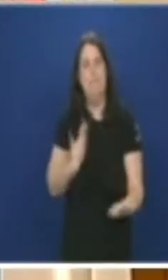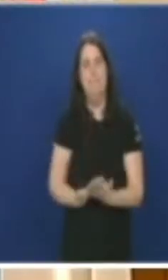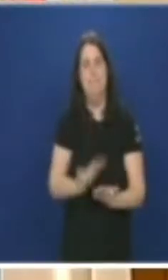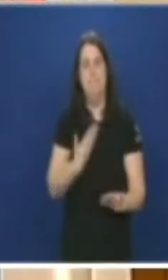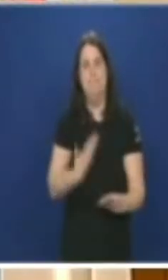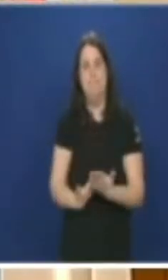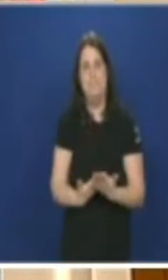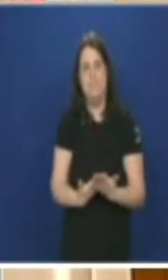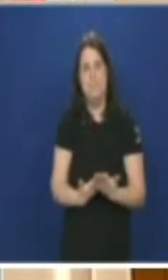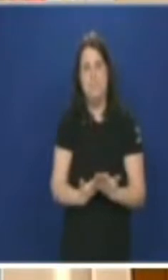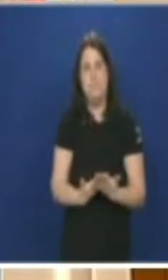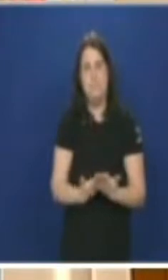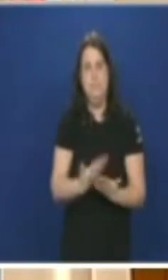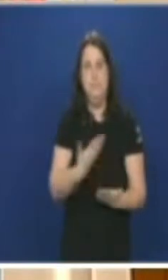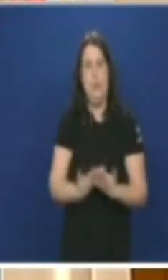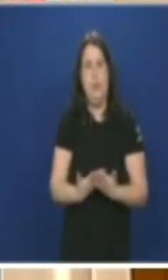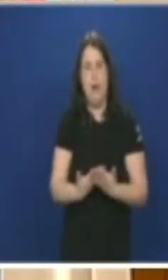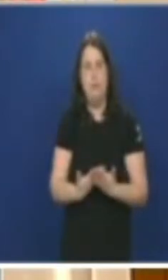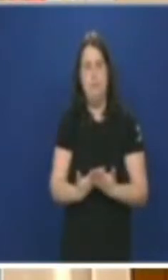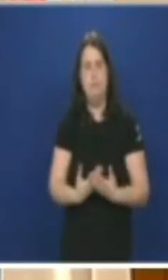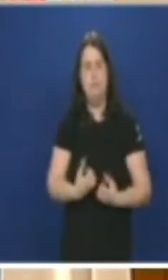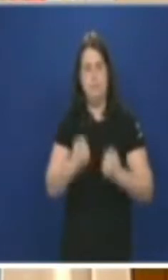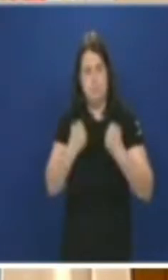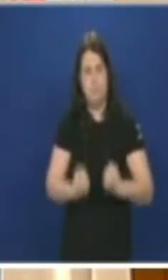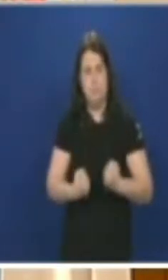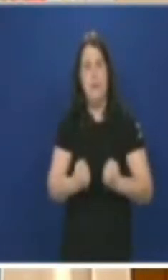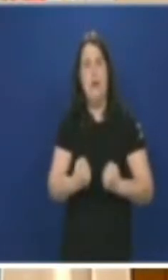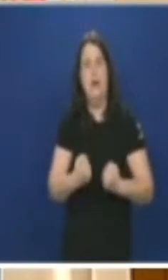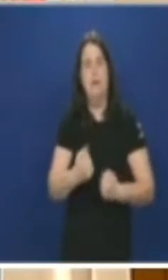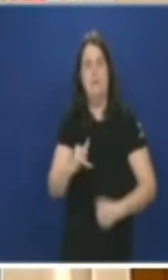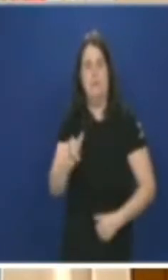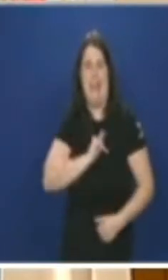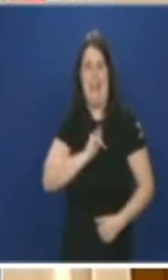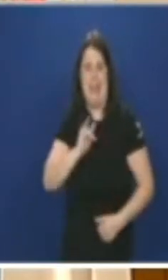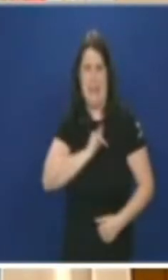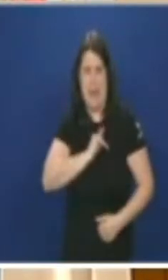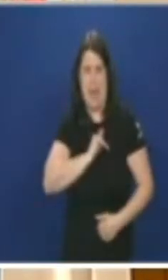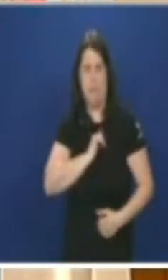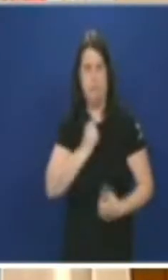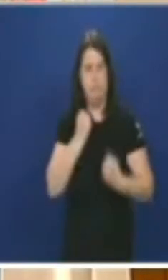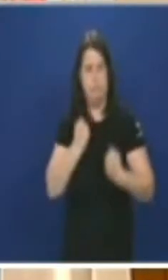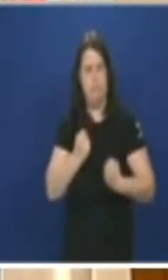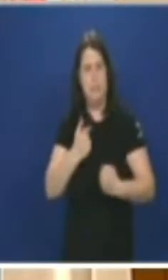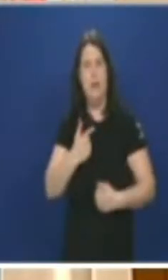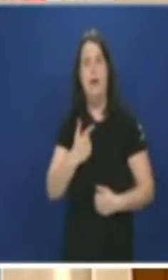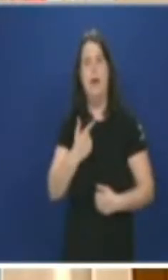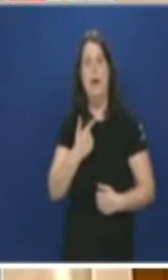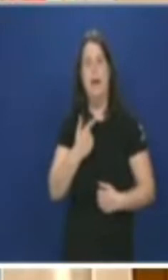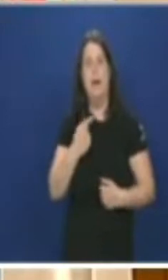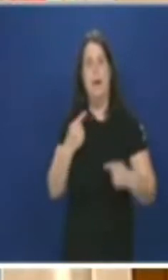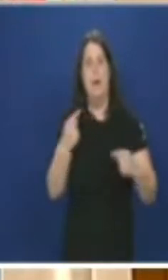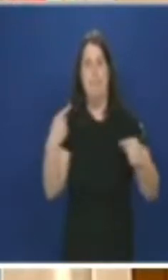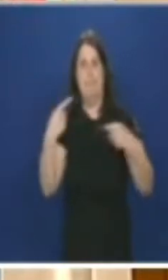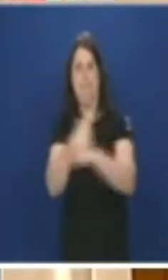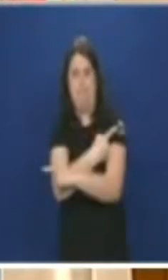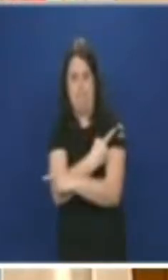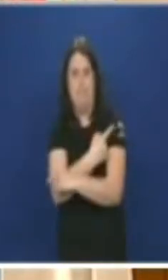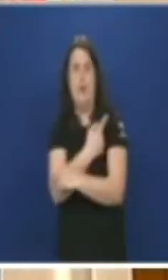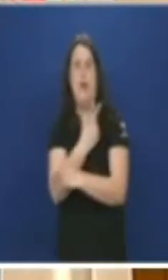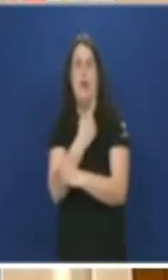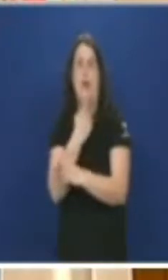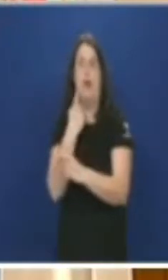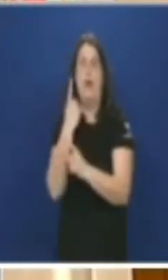de unha firmeza identitaria que se contradecía gravemente